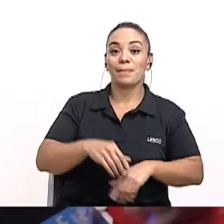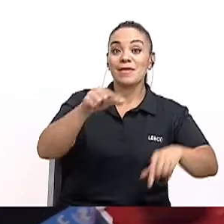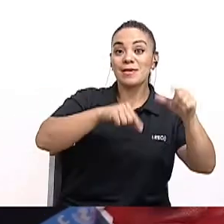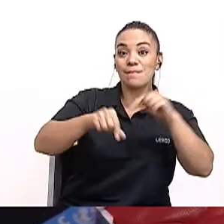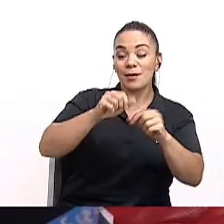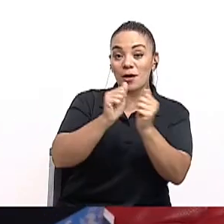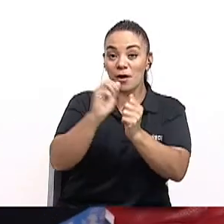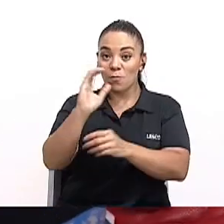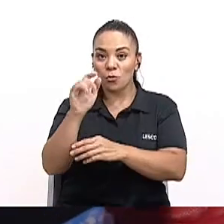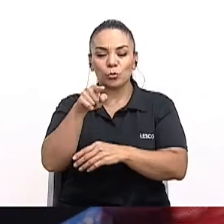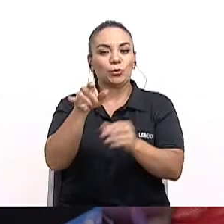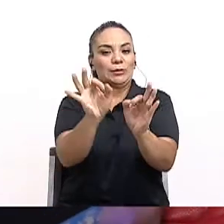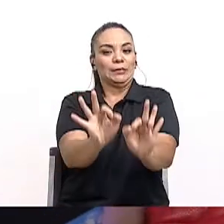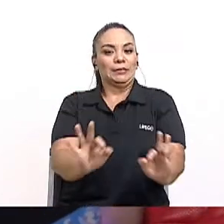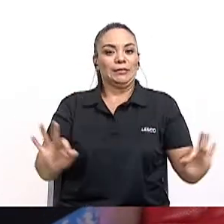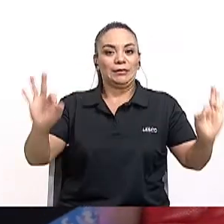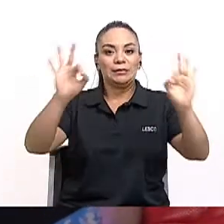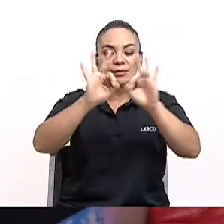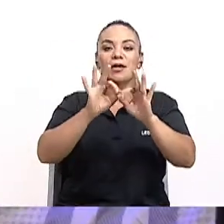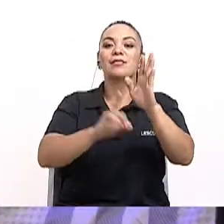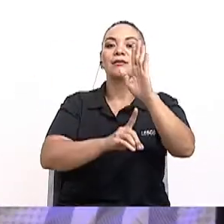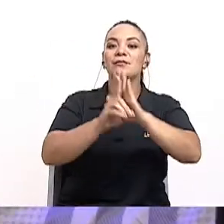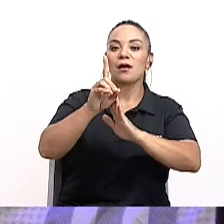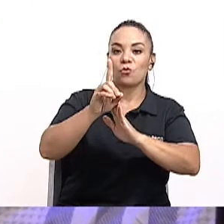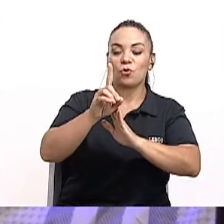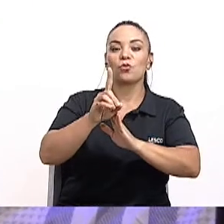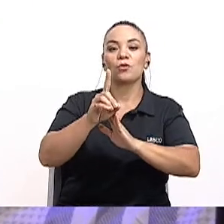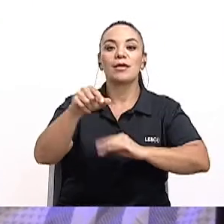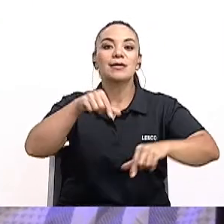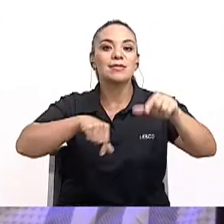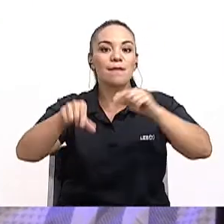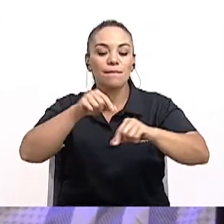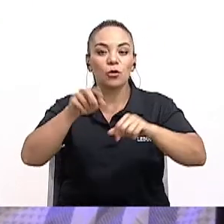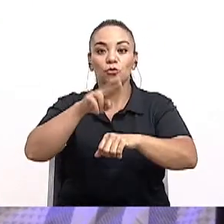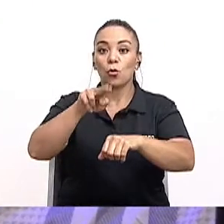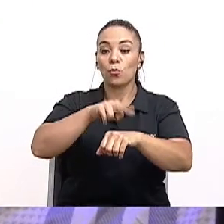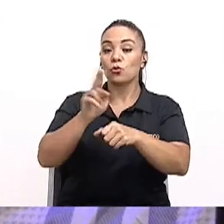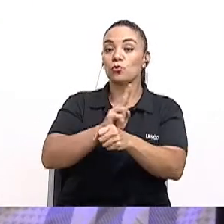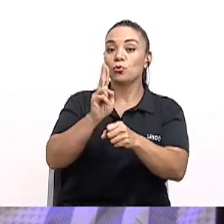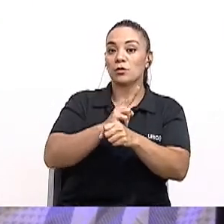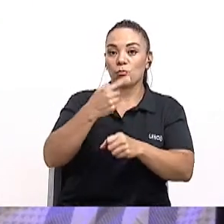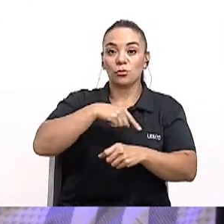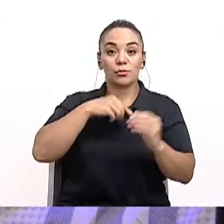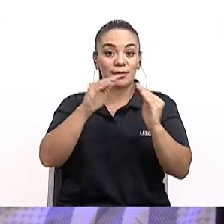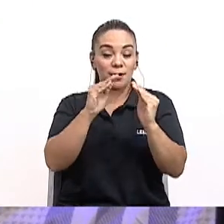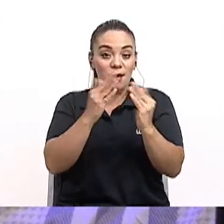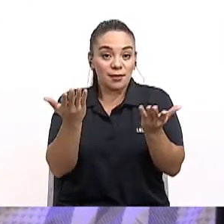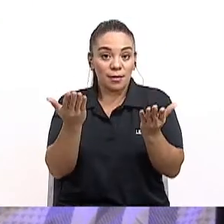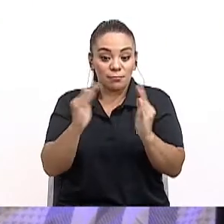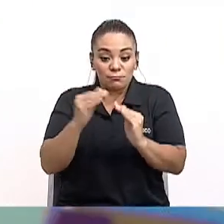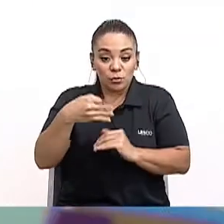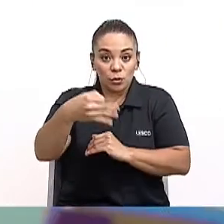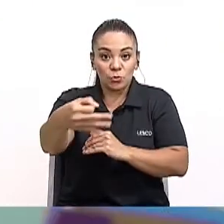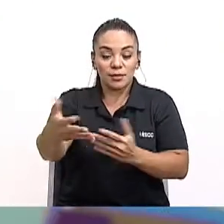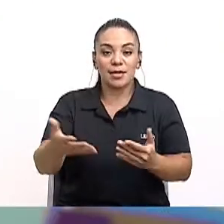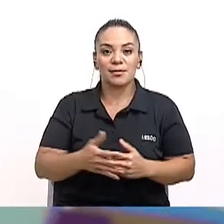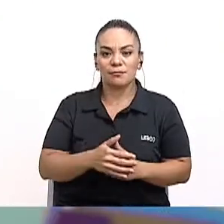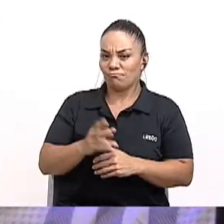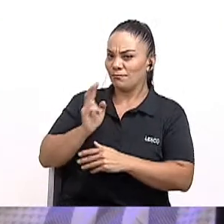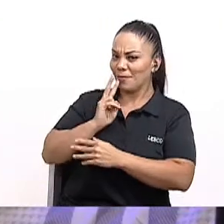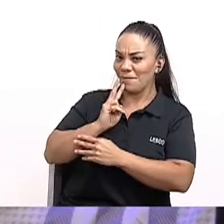juega una parte fundamental en el desarrollo de químicos comunes que utilizamos en nuestra casa, en nuestros hogares todos los días. ¿De